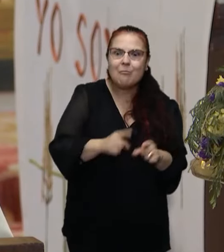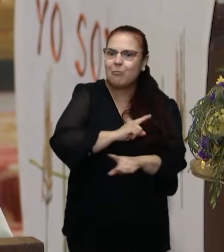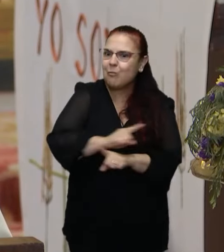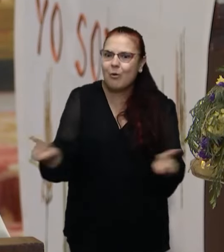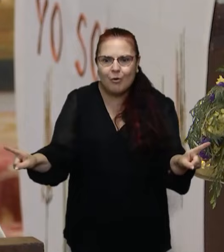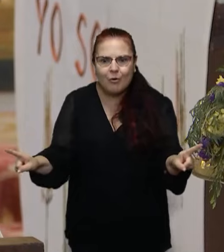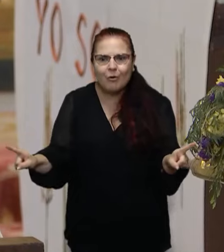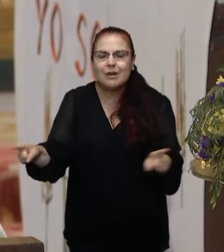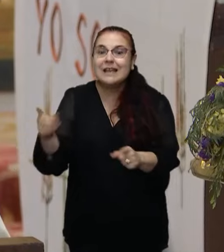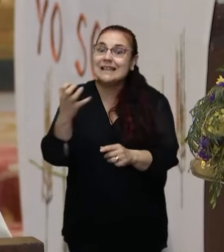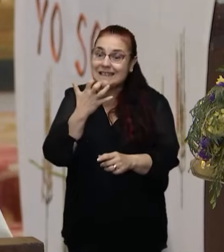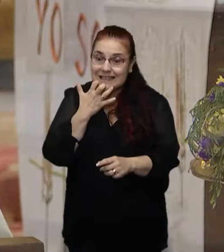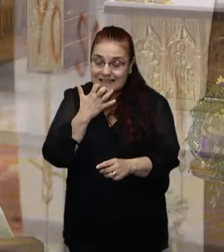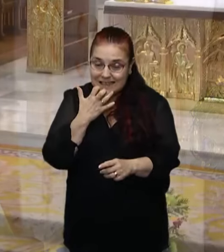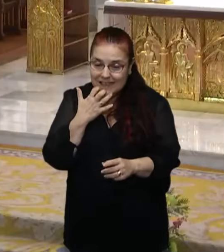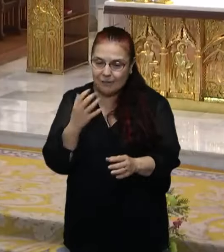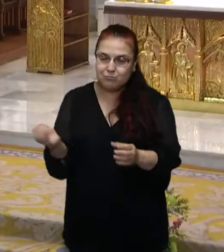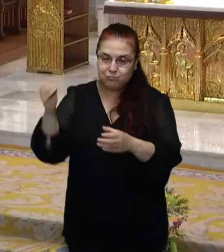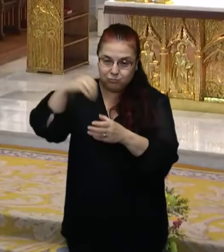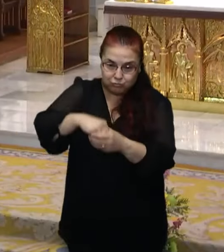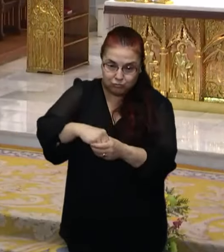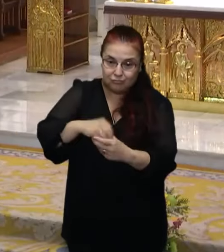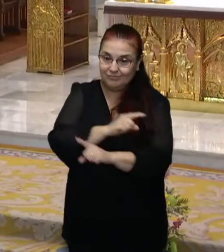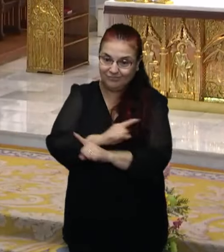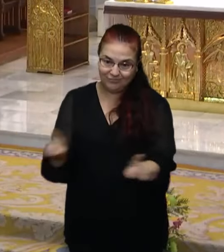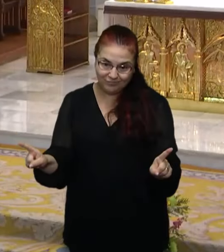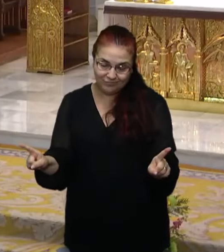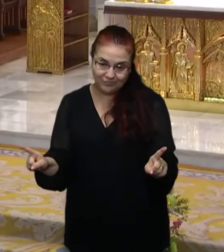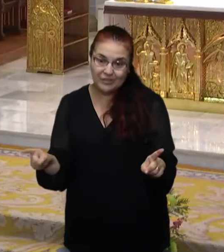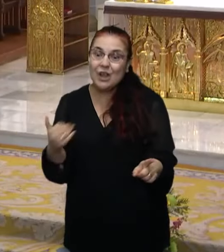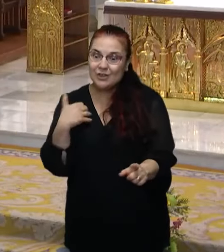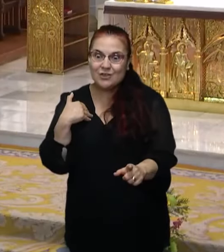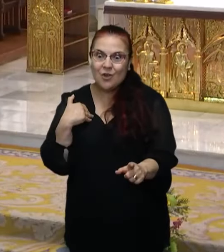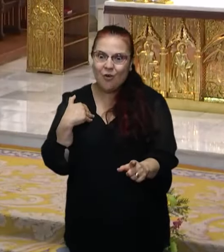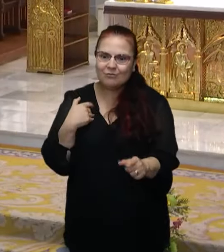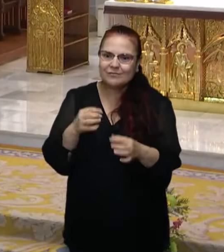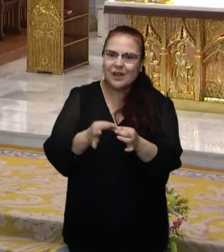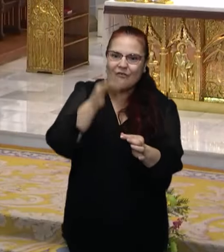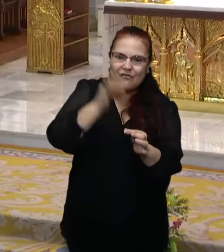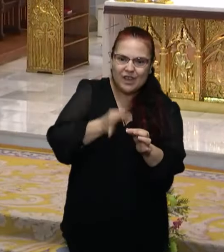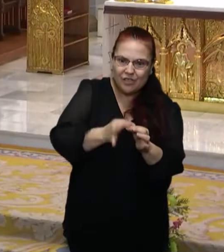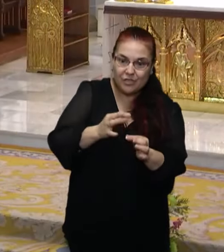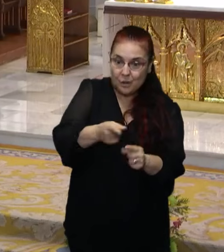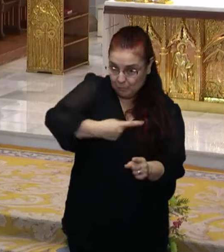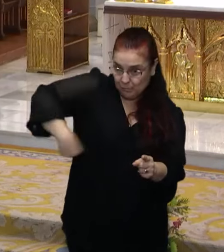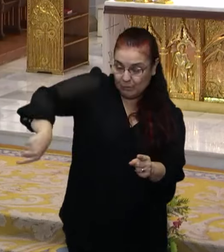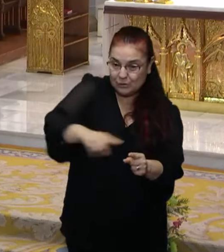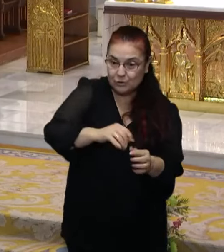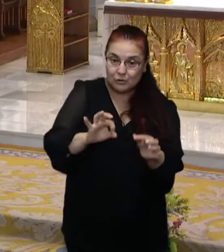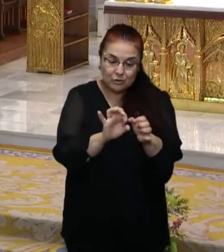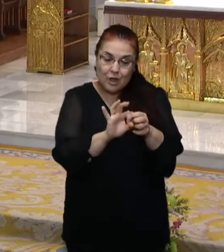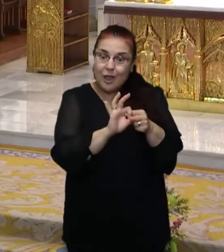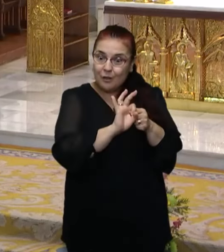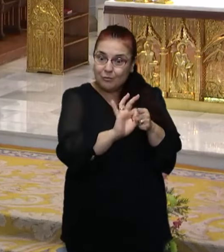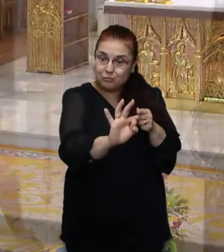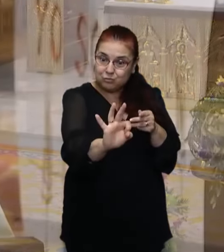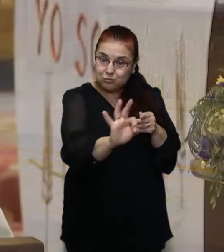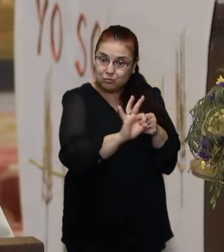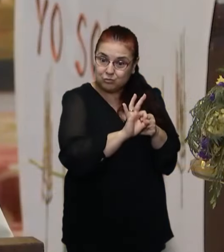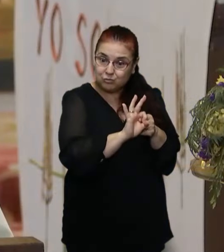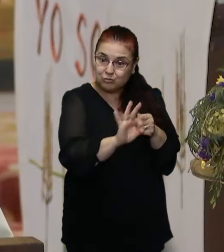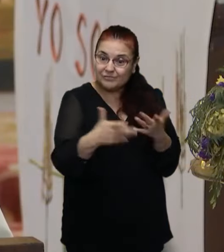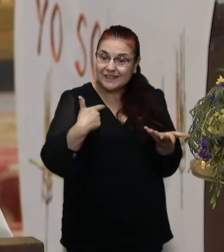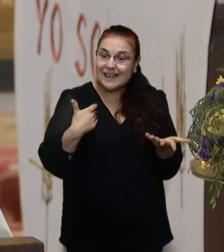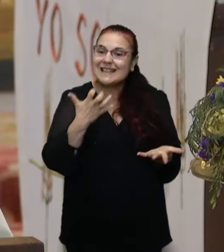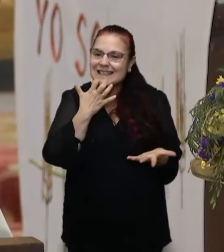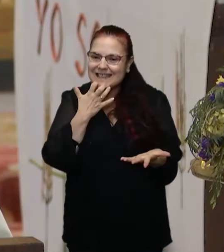vosotros si no permanecéis en mí. Yo soy la vid, vosotros los sarmientos. El